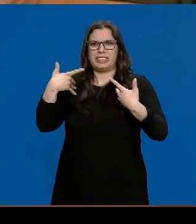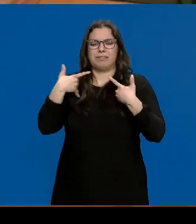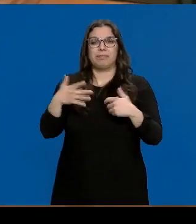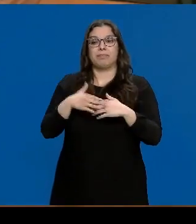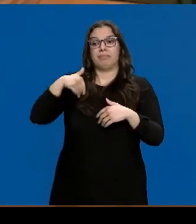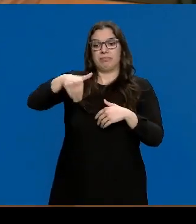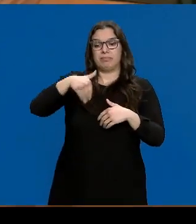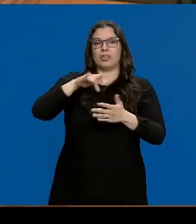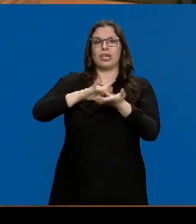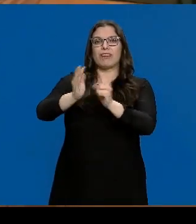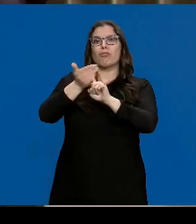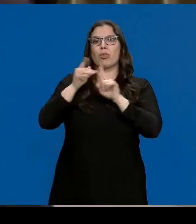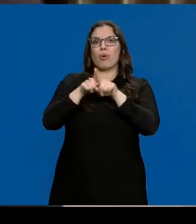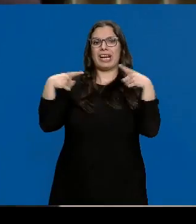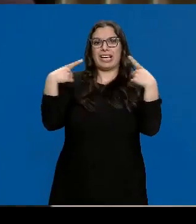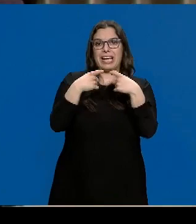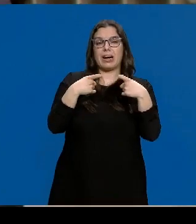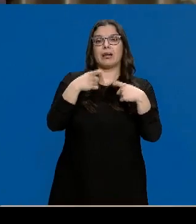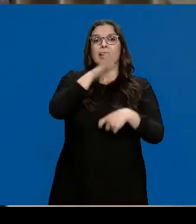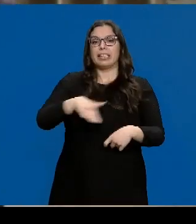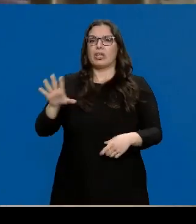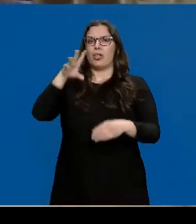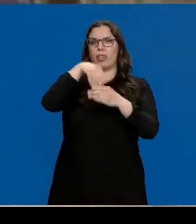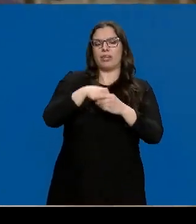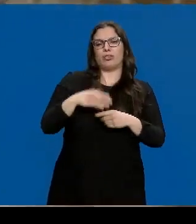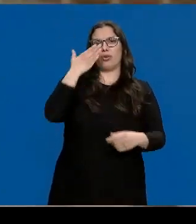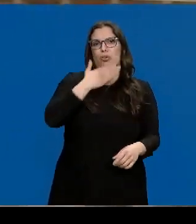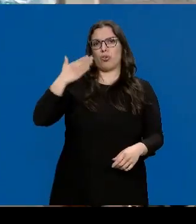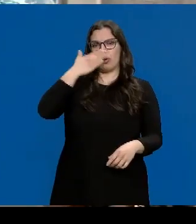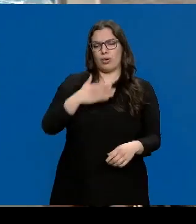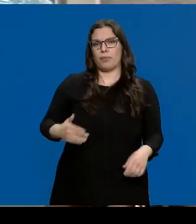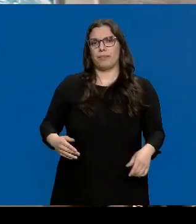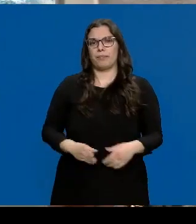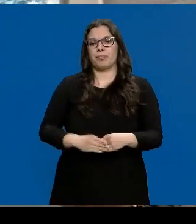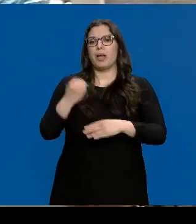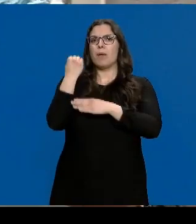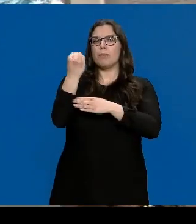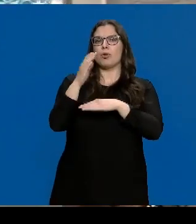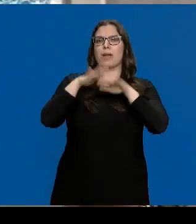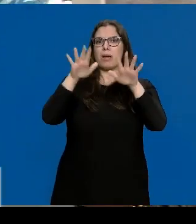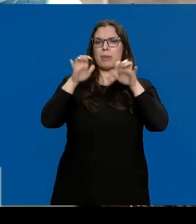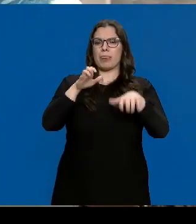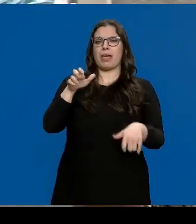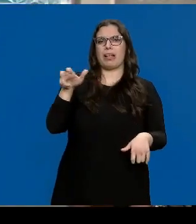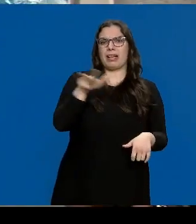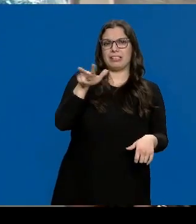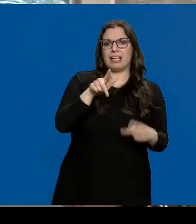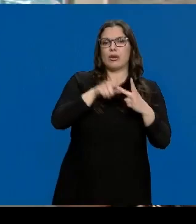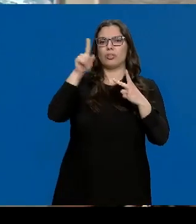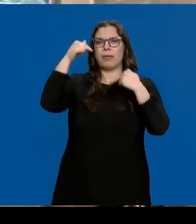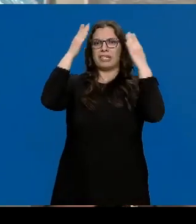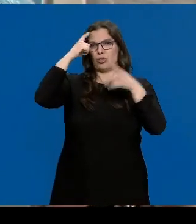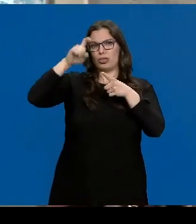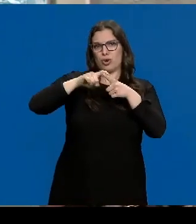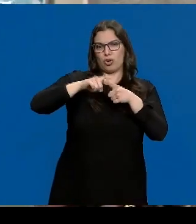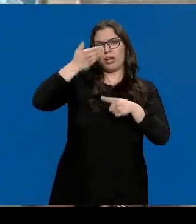como refugiados de guerra. Los niños serán matriculados en el Centro Blanca de Castilla. Apoyo para aprender español, también la atención psicológica porque es importante